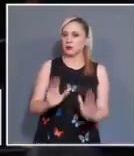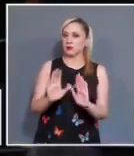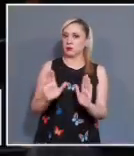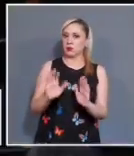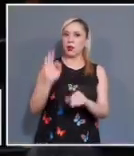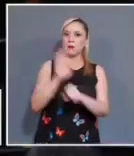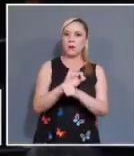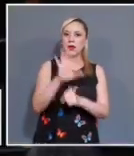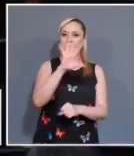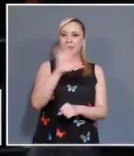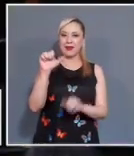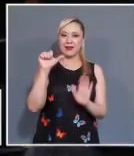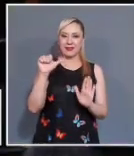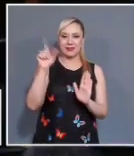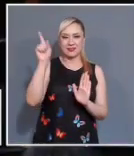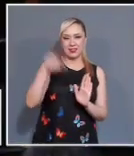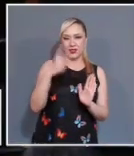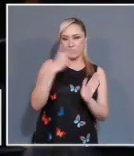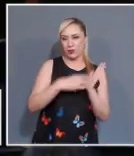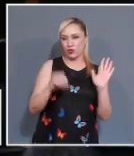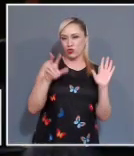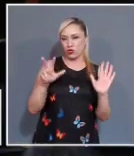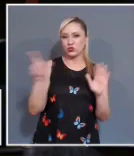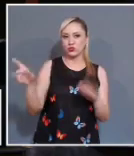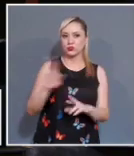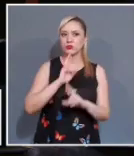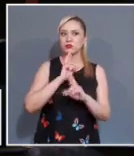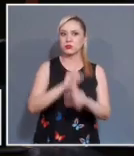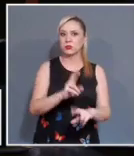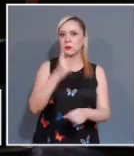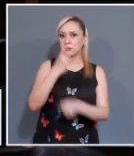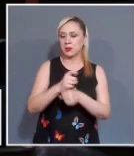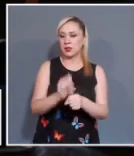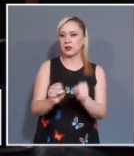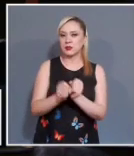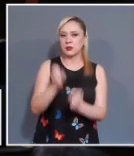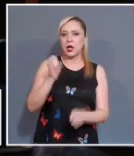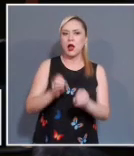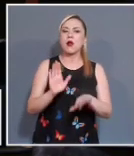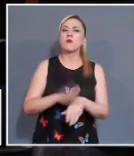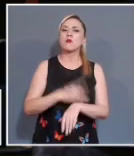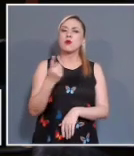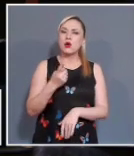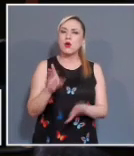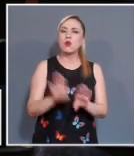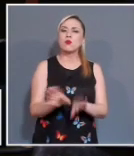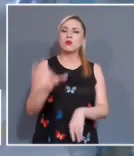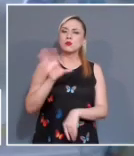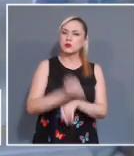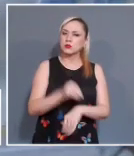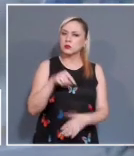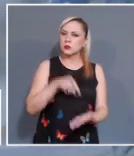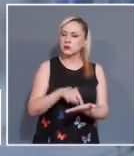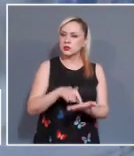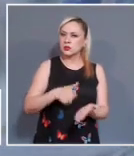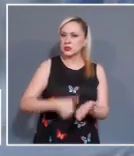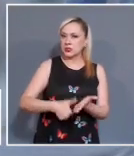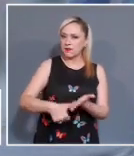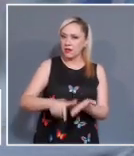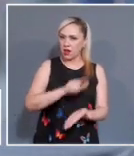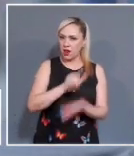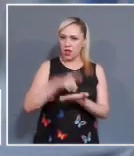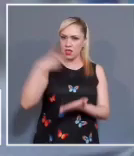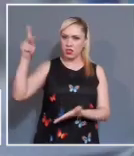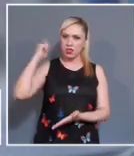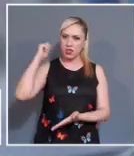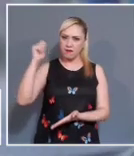516/2018, resuelto por la primera sala, relacionado con la regulación de dichas prácticas en la legislación civil de Tabasco, destacaron que la Suprema Corte